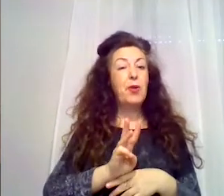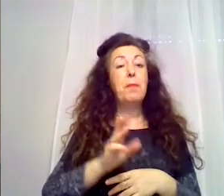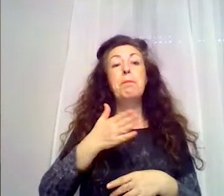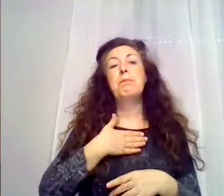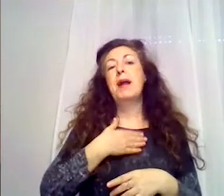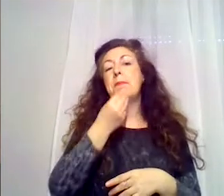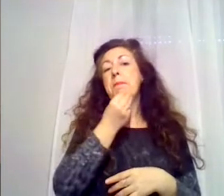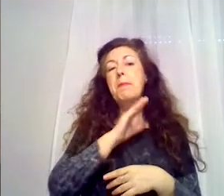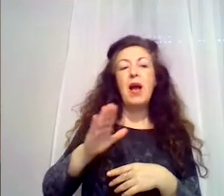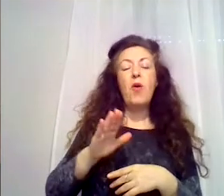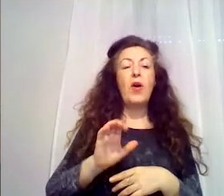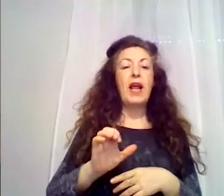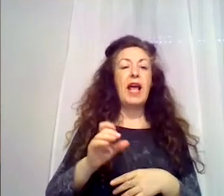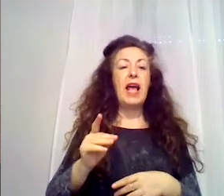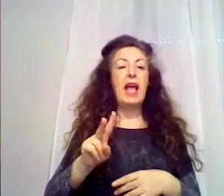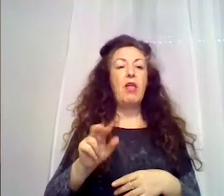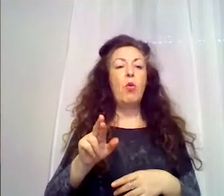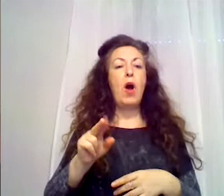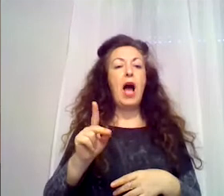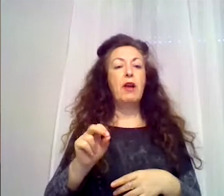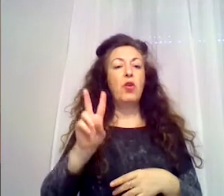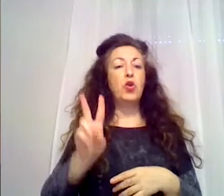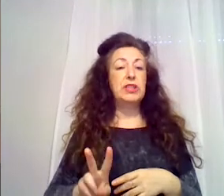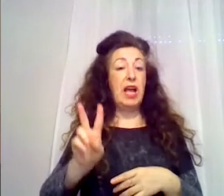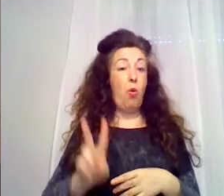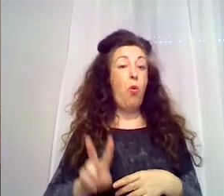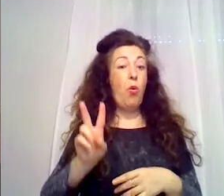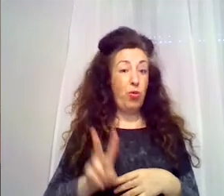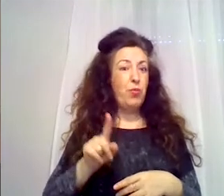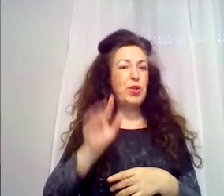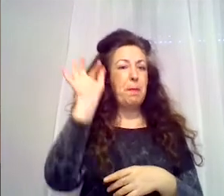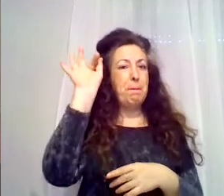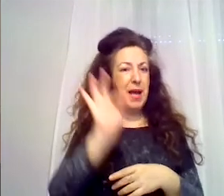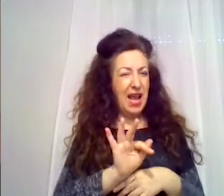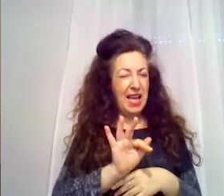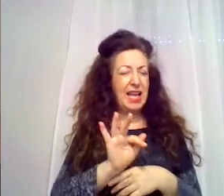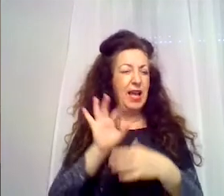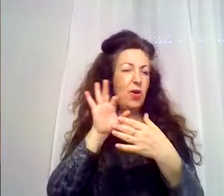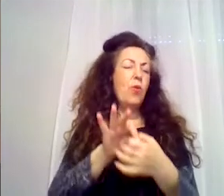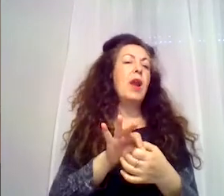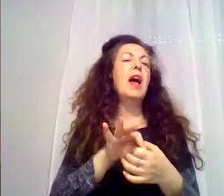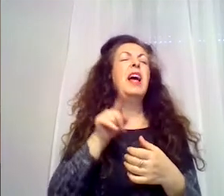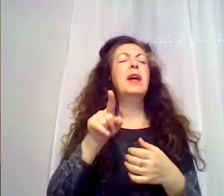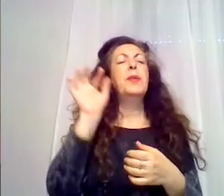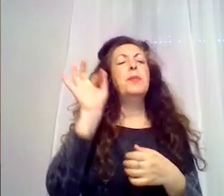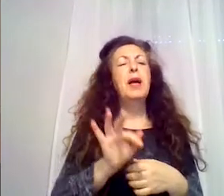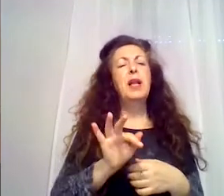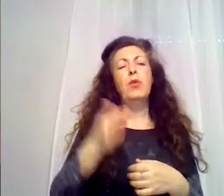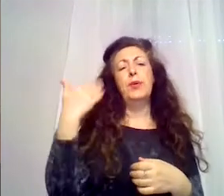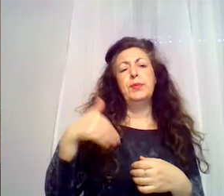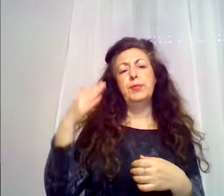obras de Marlowe, quizá la mejor, que es Eduardo II, la más madura y completa, con un